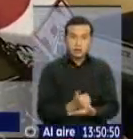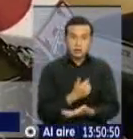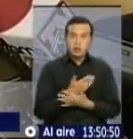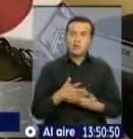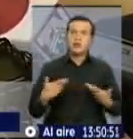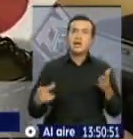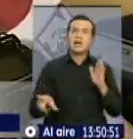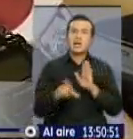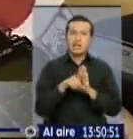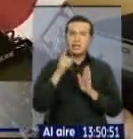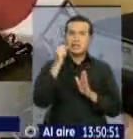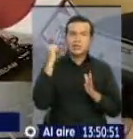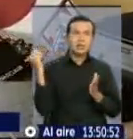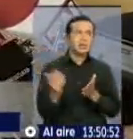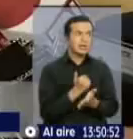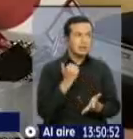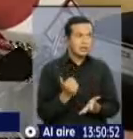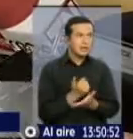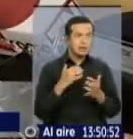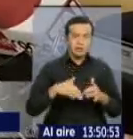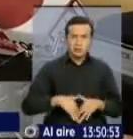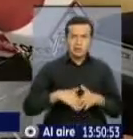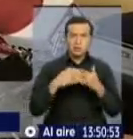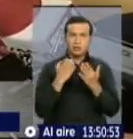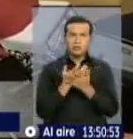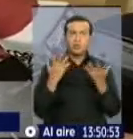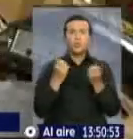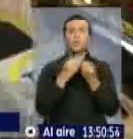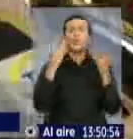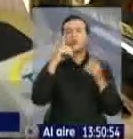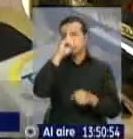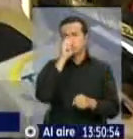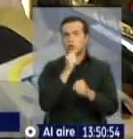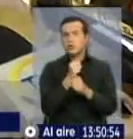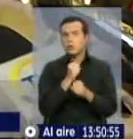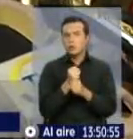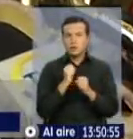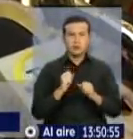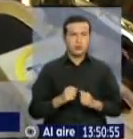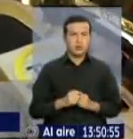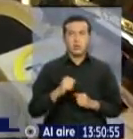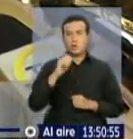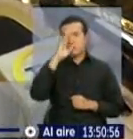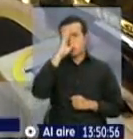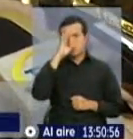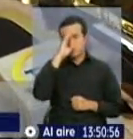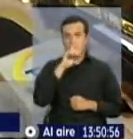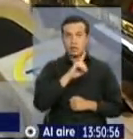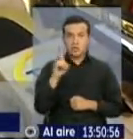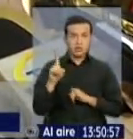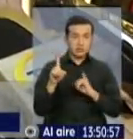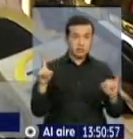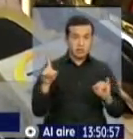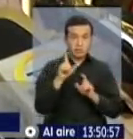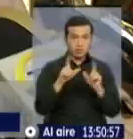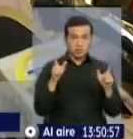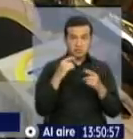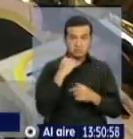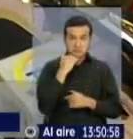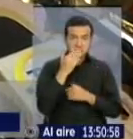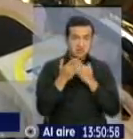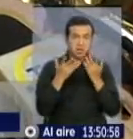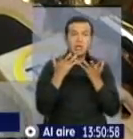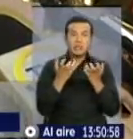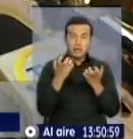ser una ley recaudatoria y no de reactivación. ¿Cuántos empleos va a generar? No se trata si eres derecho derecha o de izquierda, porque a la gente no le interesa eso. La gente lo que quiere